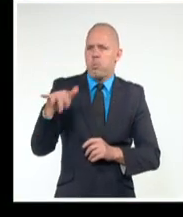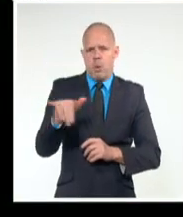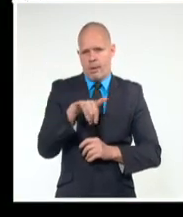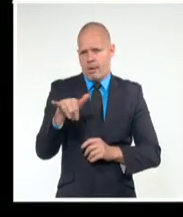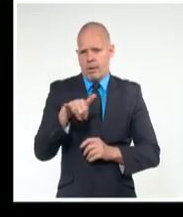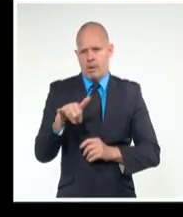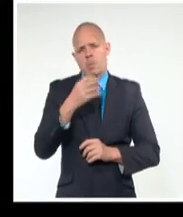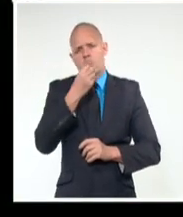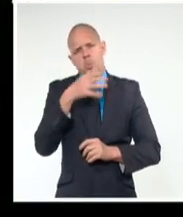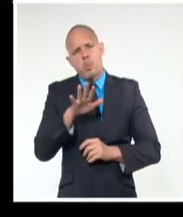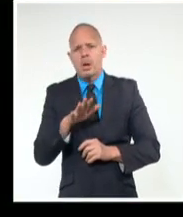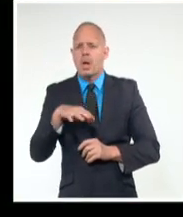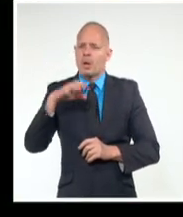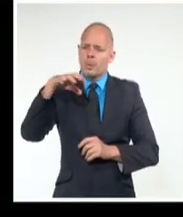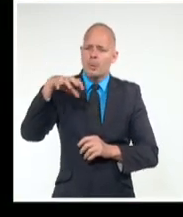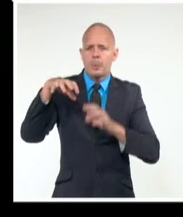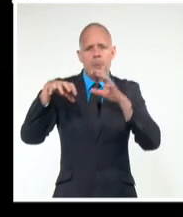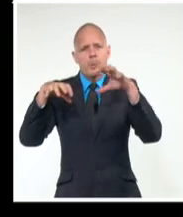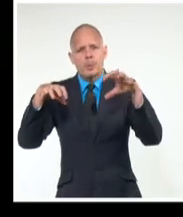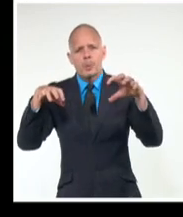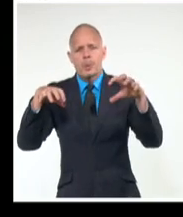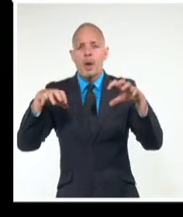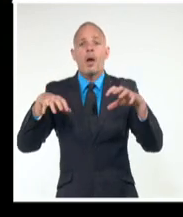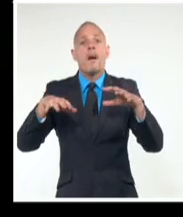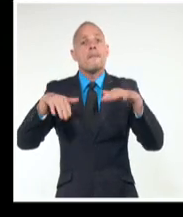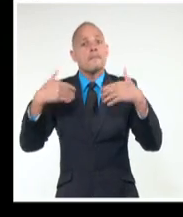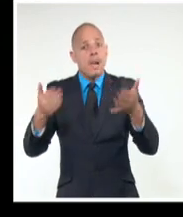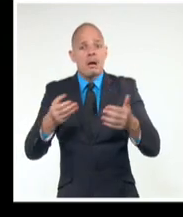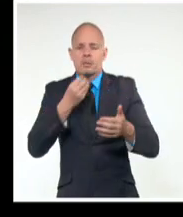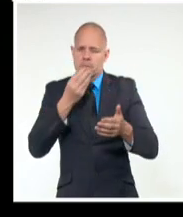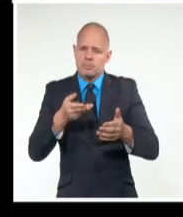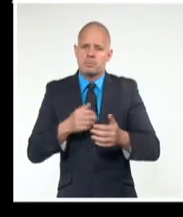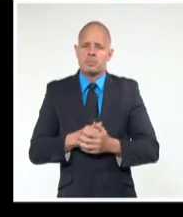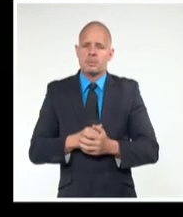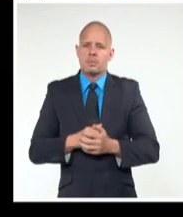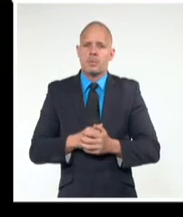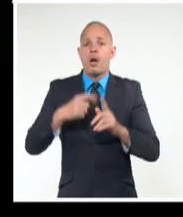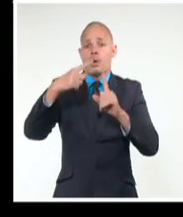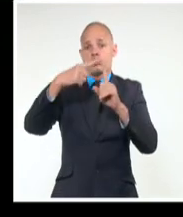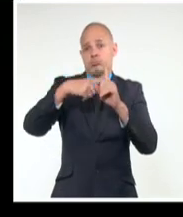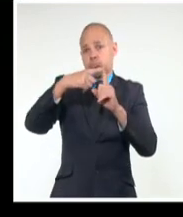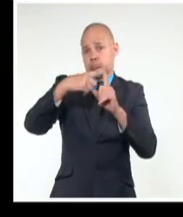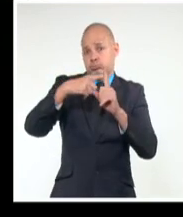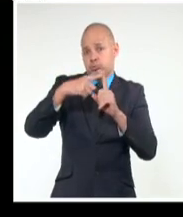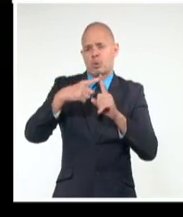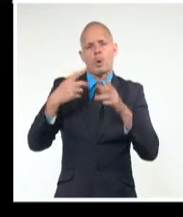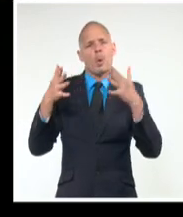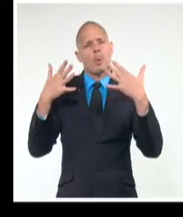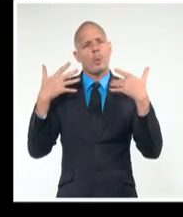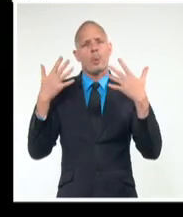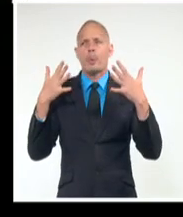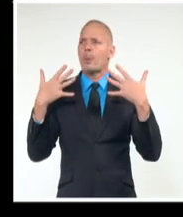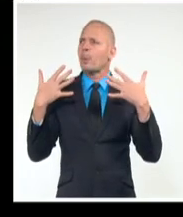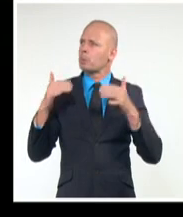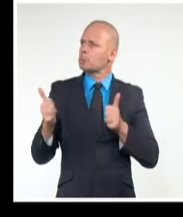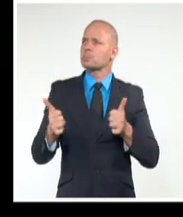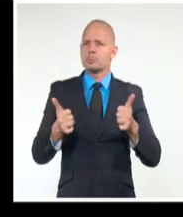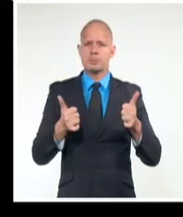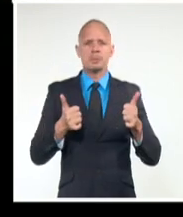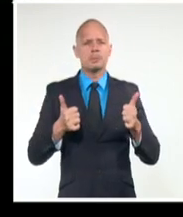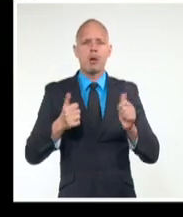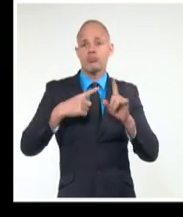aislados, chubascos y lluvias, principalmente hacia zonas de la costa norte y las temperaturas extremas muy frescas, valores de temperatura máxima entre